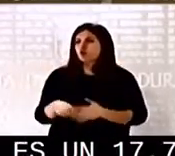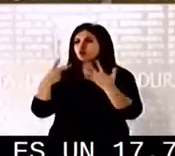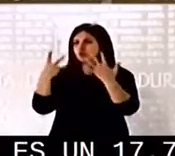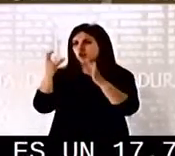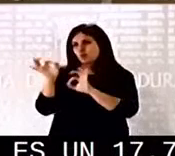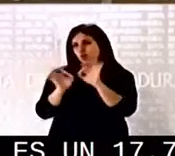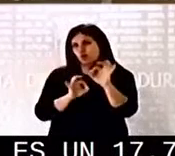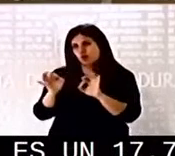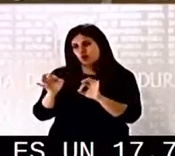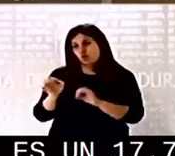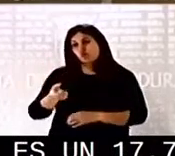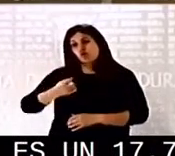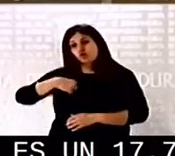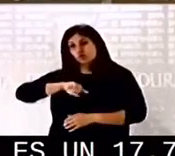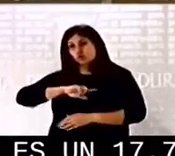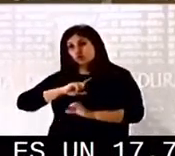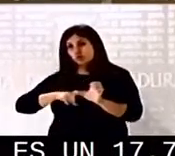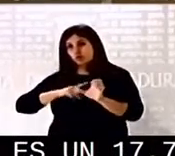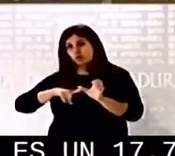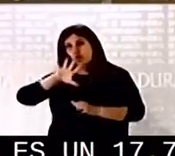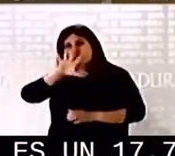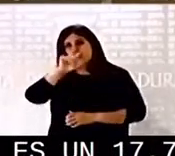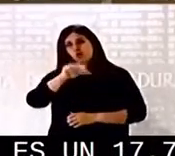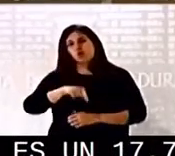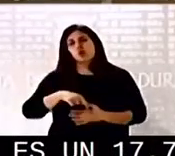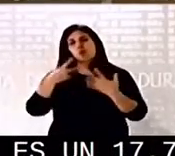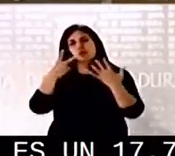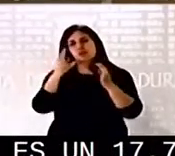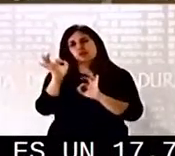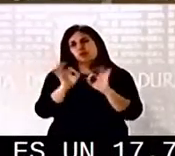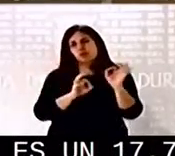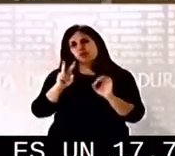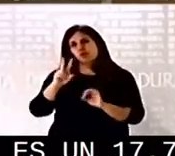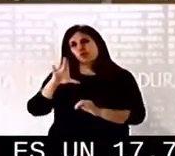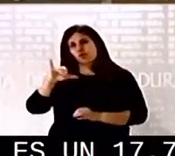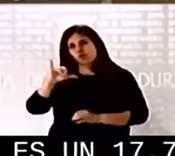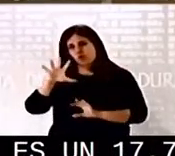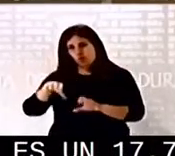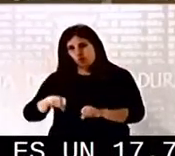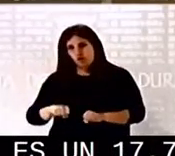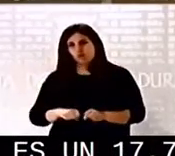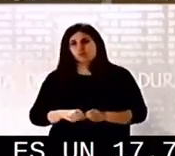ese 5,7% de camas de UCI.